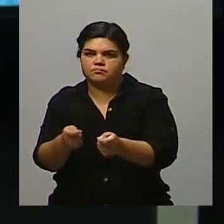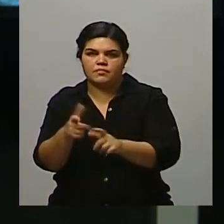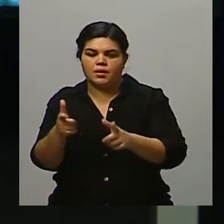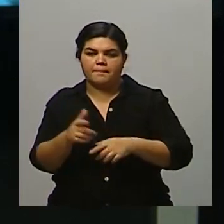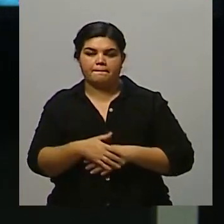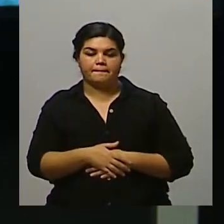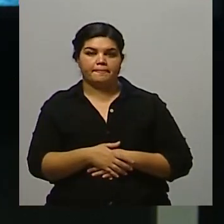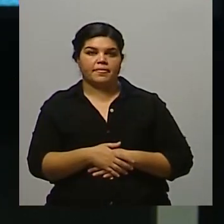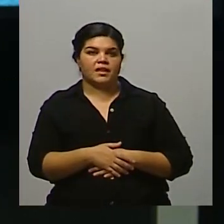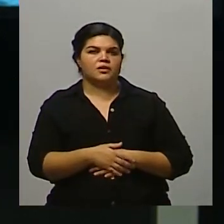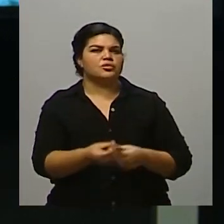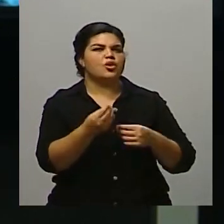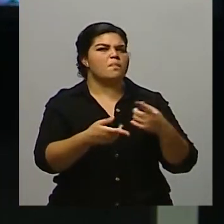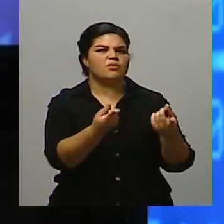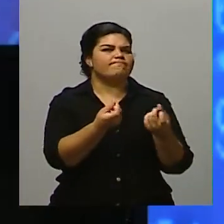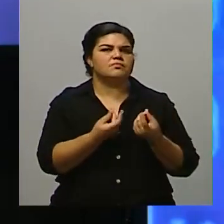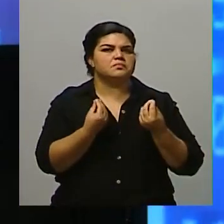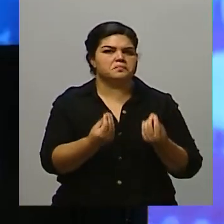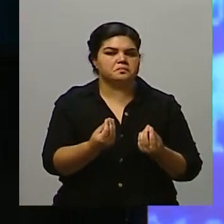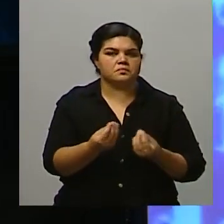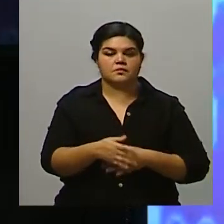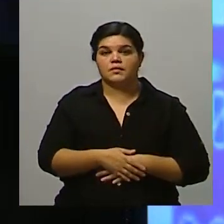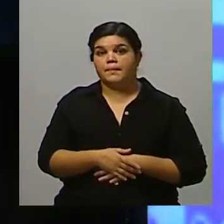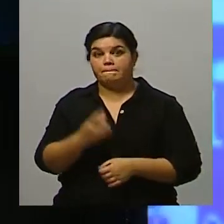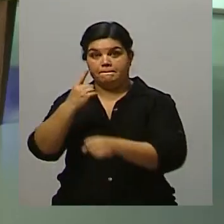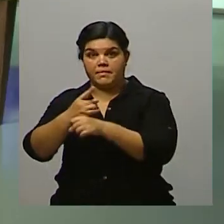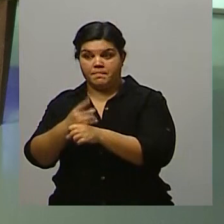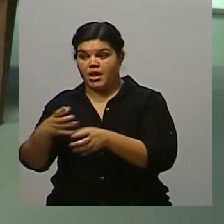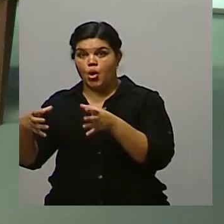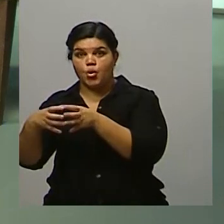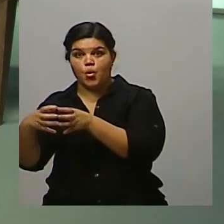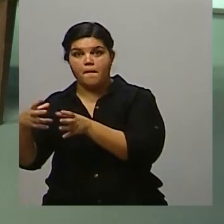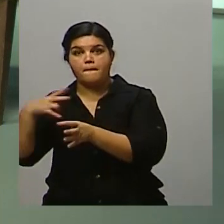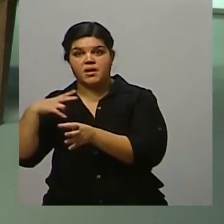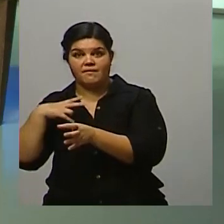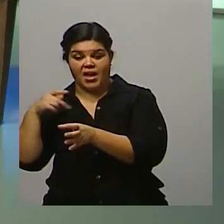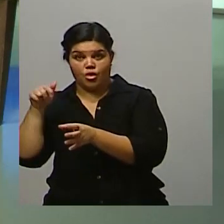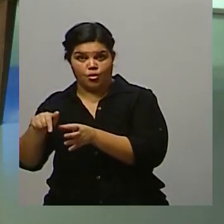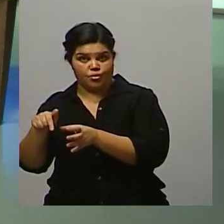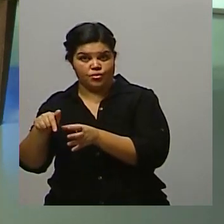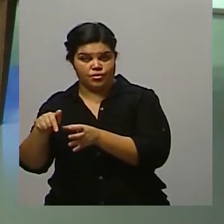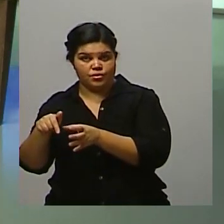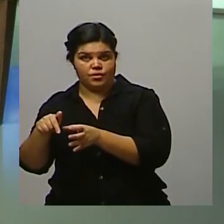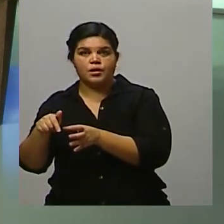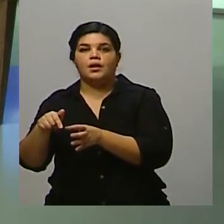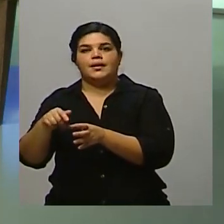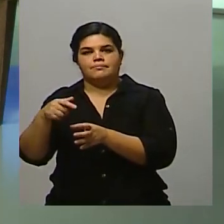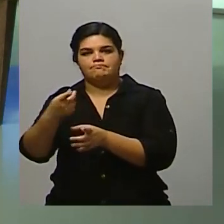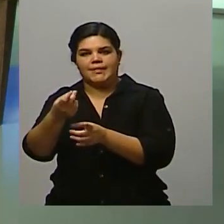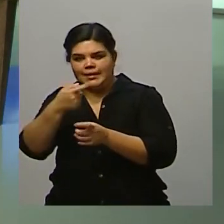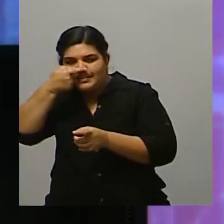privada interesada, ¿no? Un marco contractual que otorgue certidumbre a todas las partes. De repente, obviamente